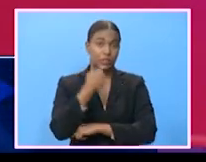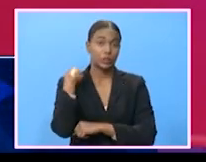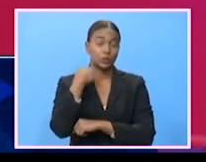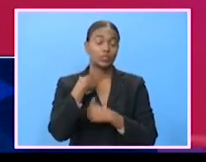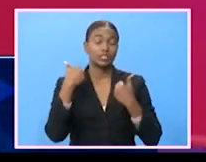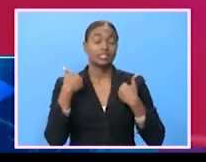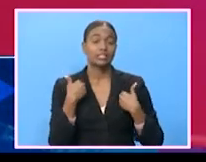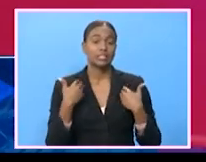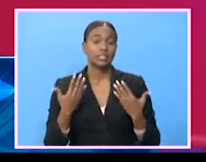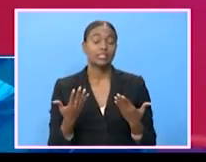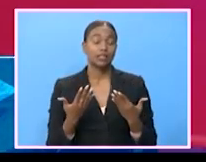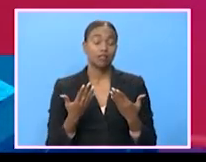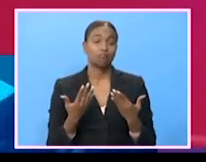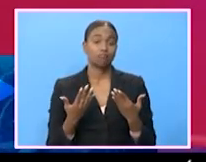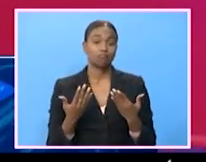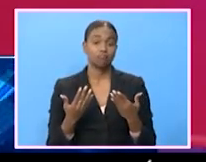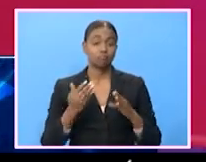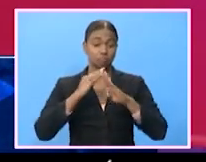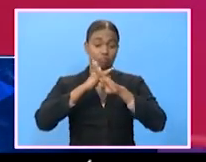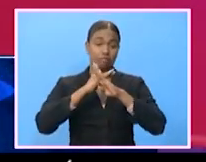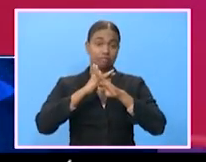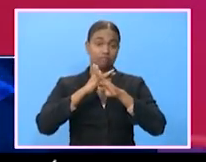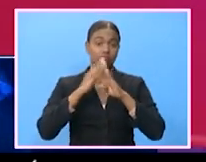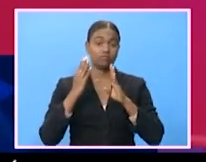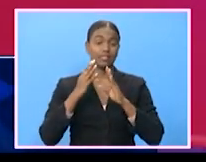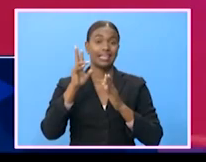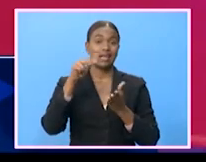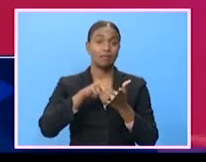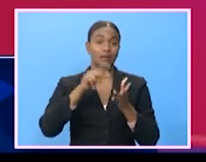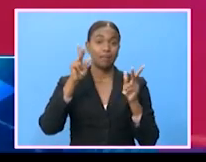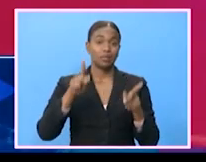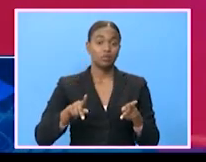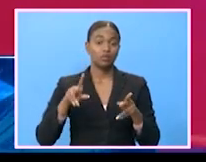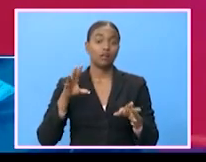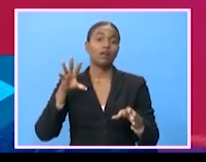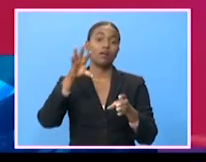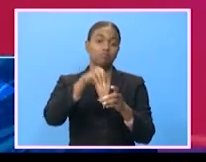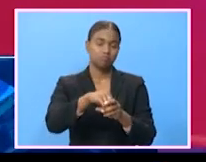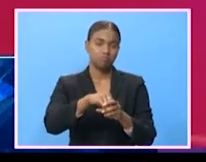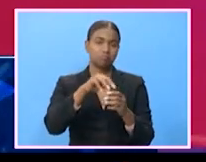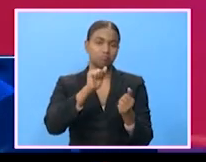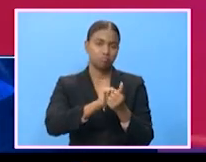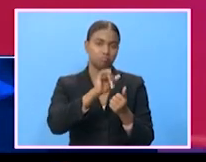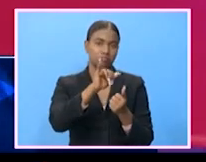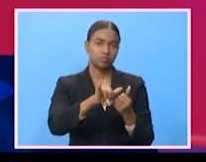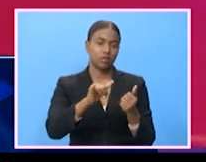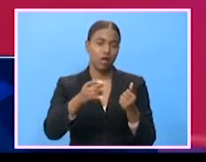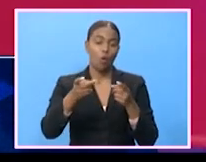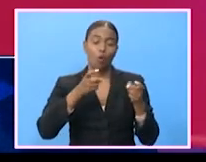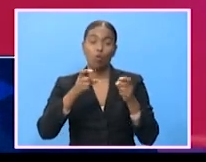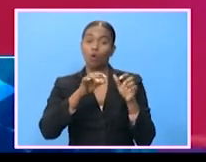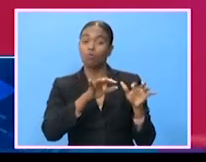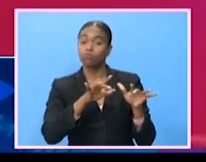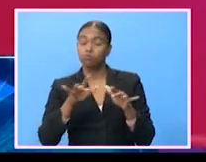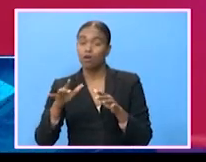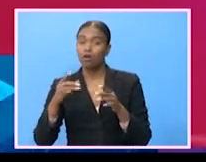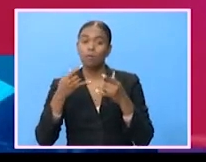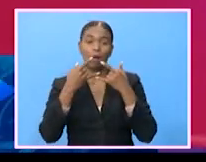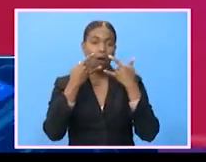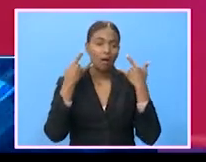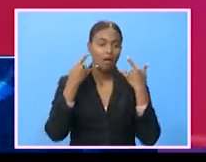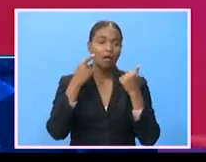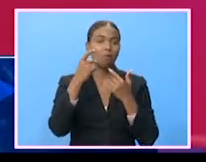teníamos unas restricciones. Alrededor de 3.000 personas pasaron por el, con el control, con su mascarilla y todo